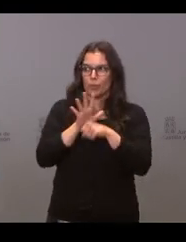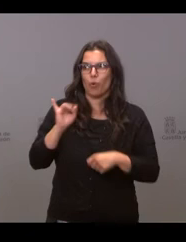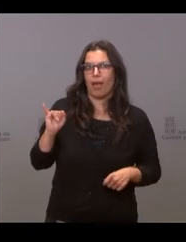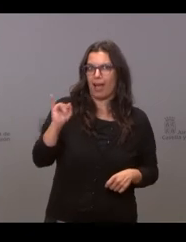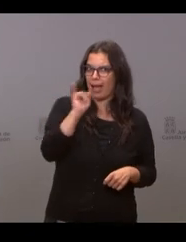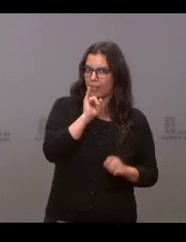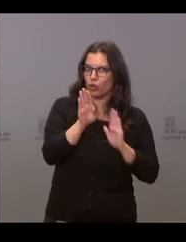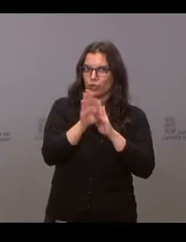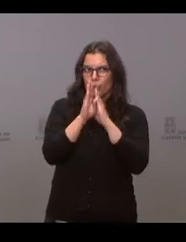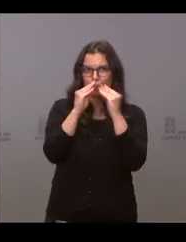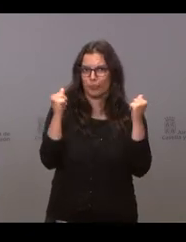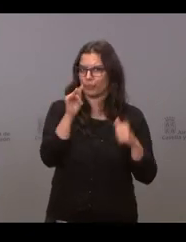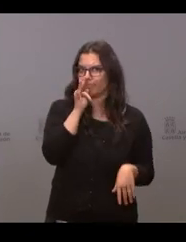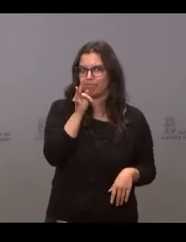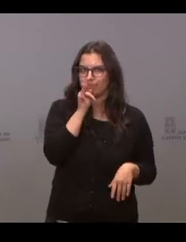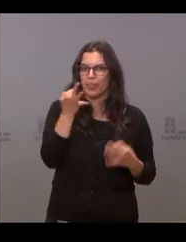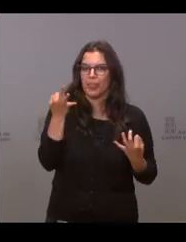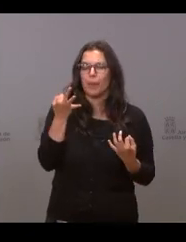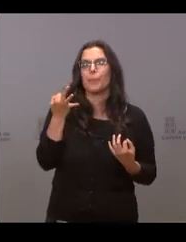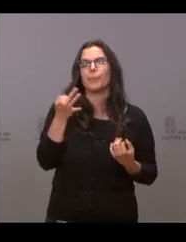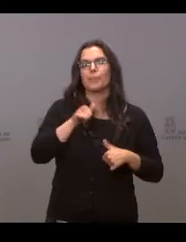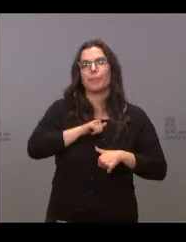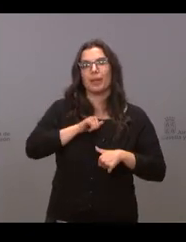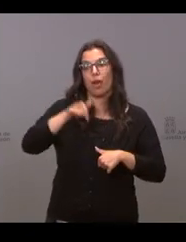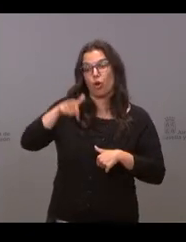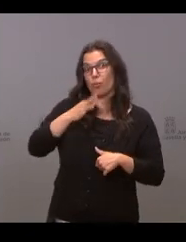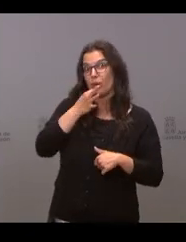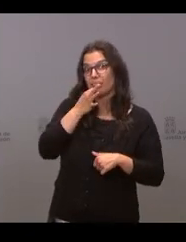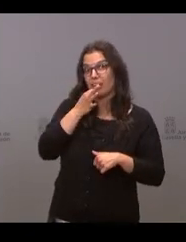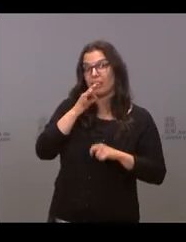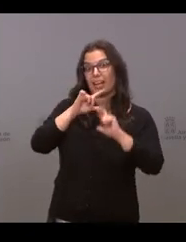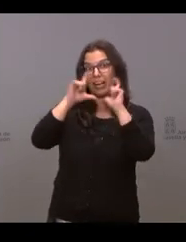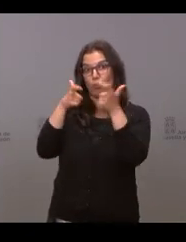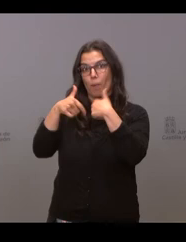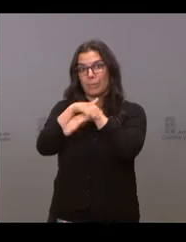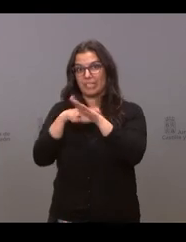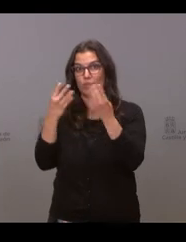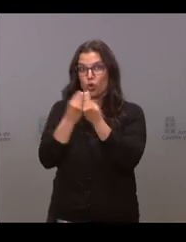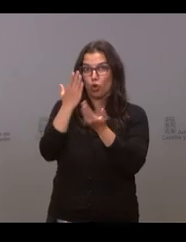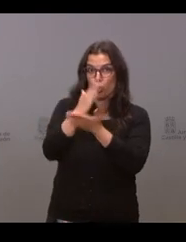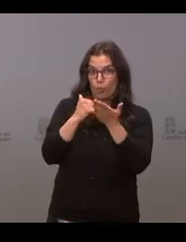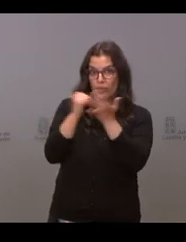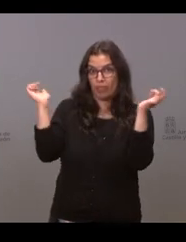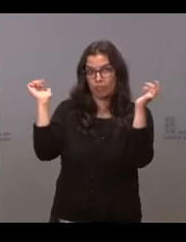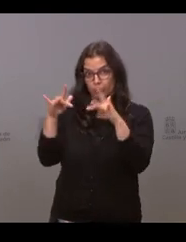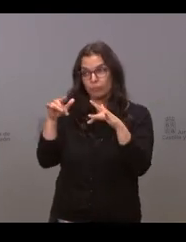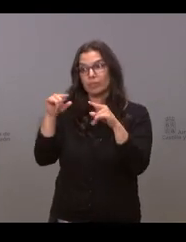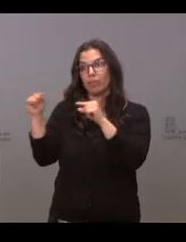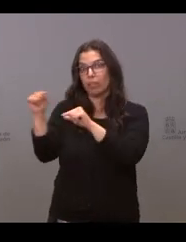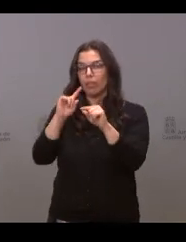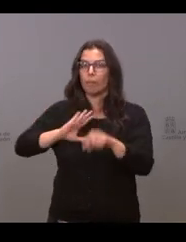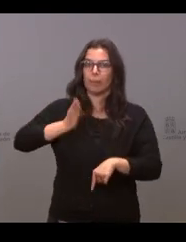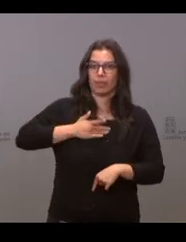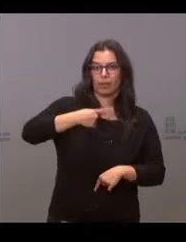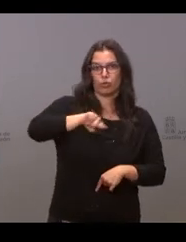y hay que esperar al consejo interterritorial que esta tarde se va a reunir y mañana tomaremos las decisiones